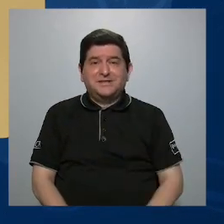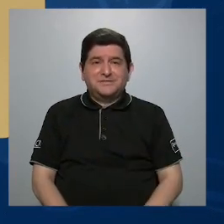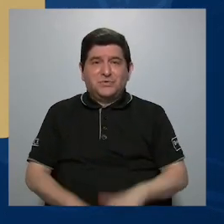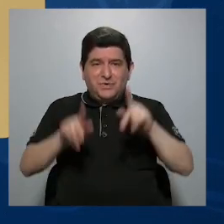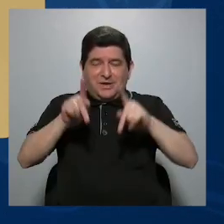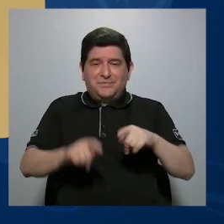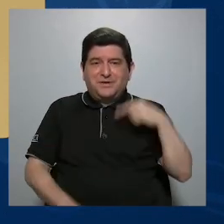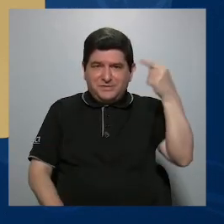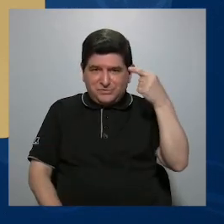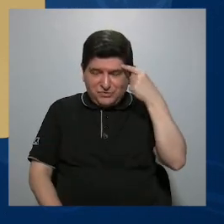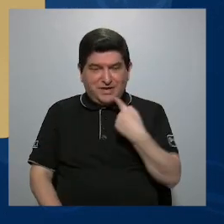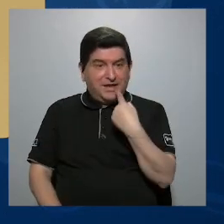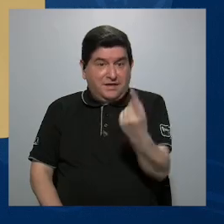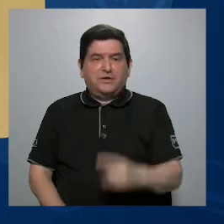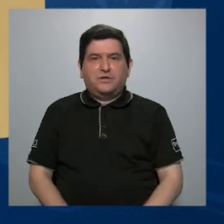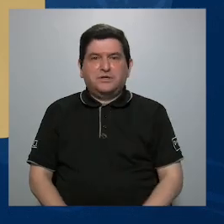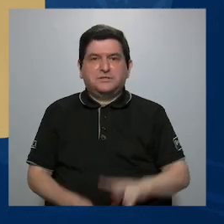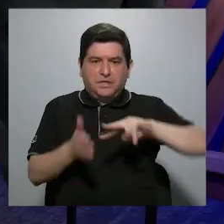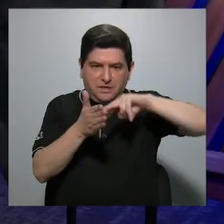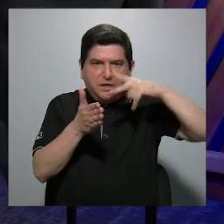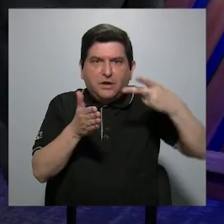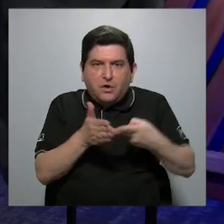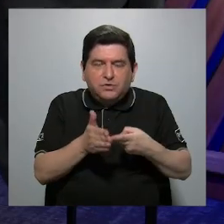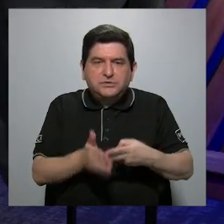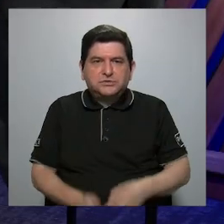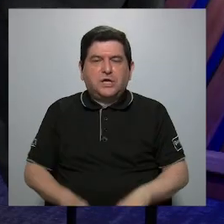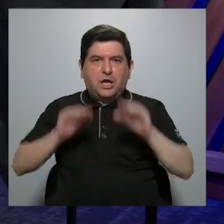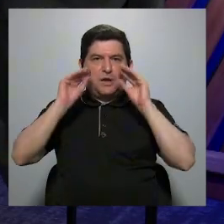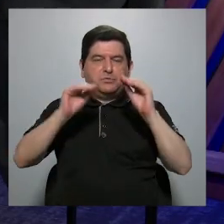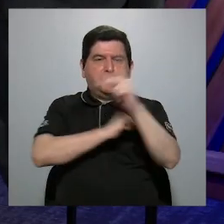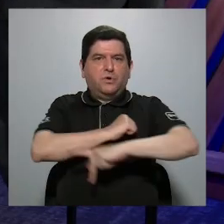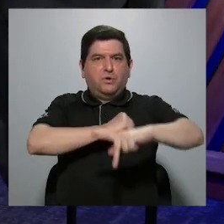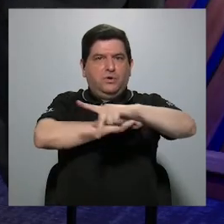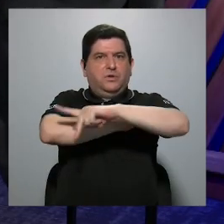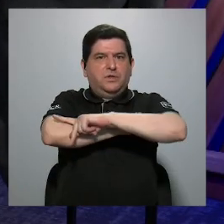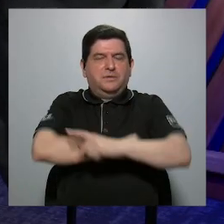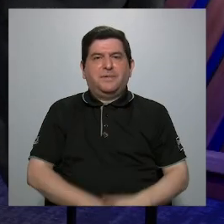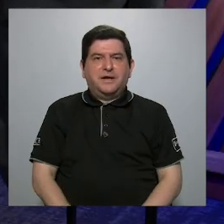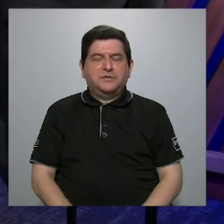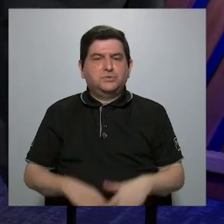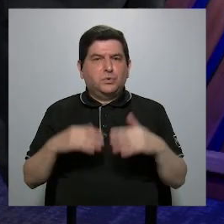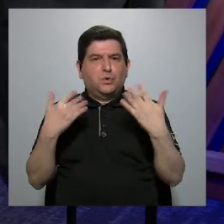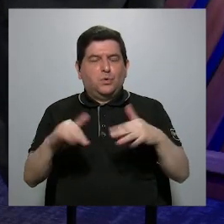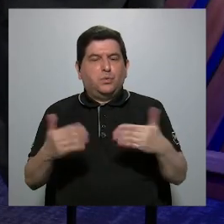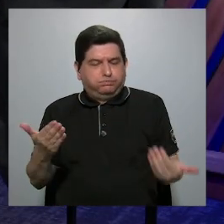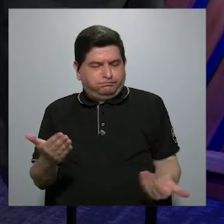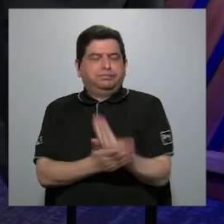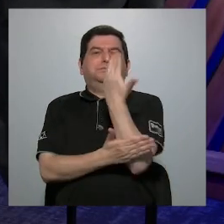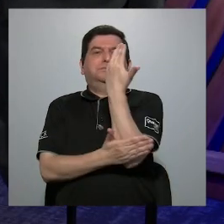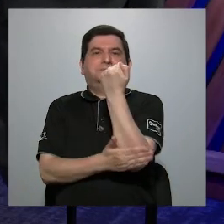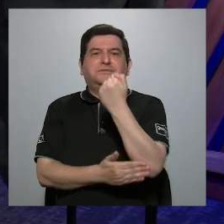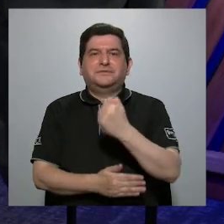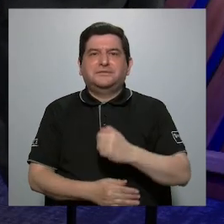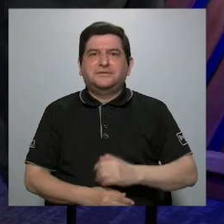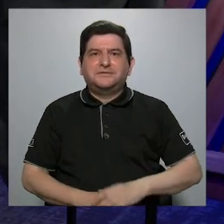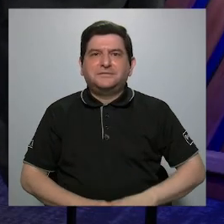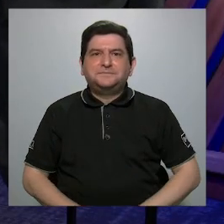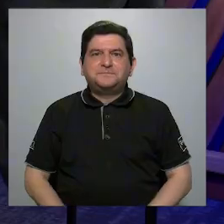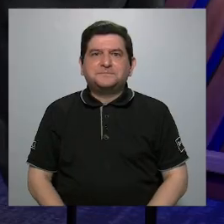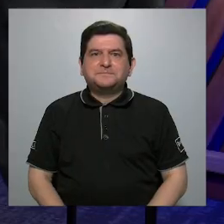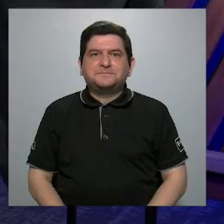estadista que dice eso, tiene una concepción de la educación y del país de una gran modernidad.